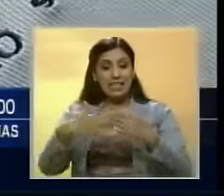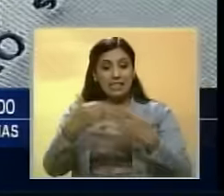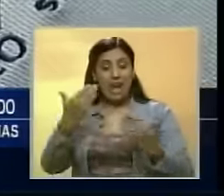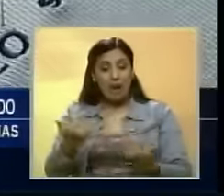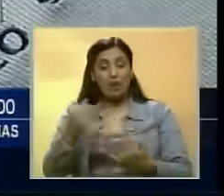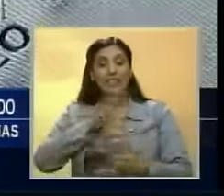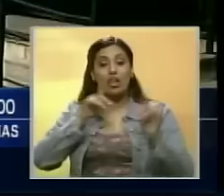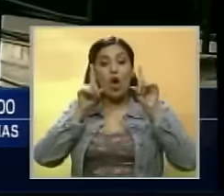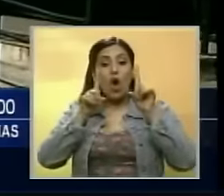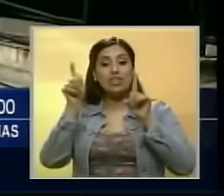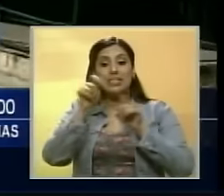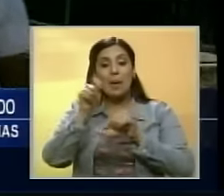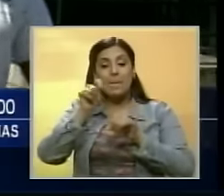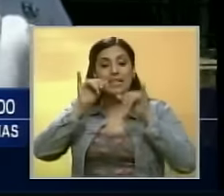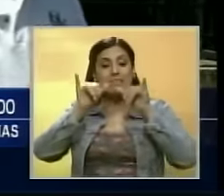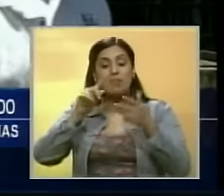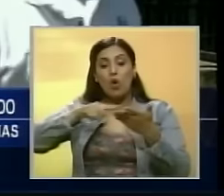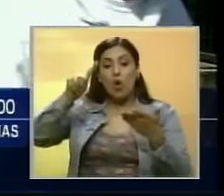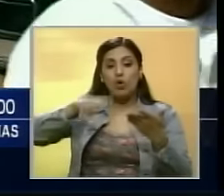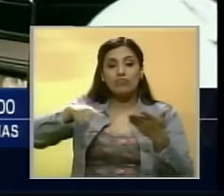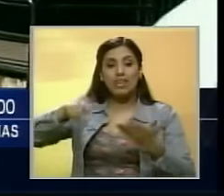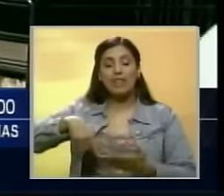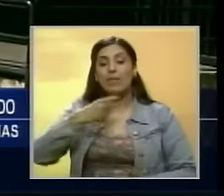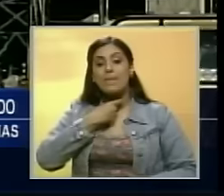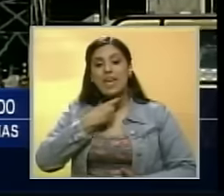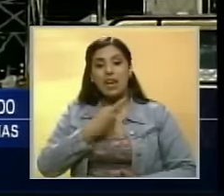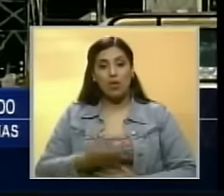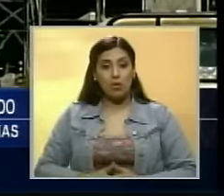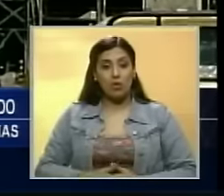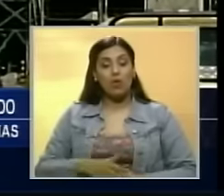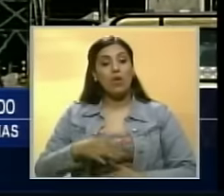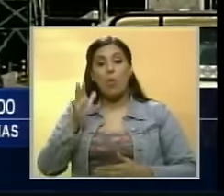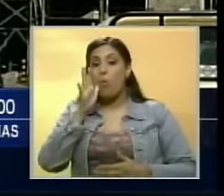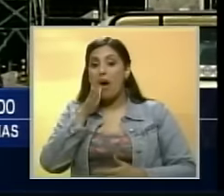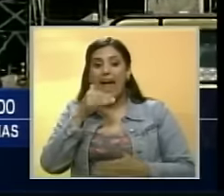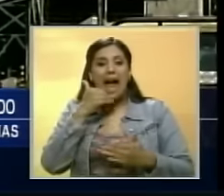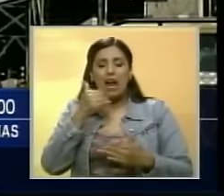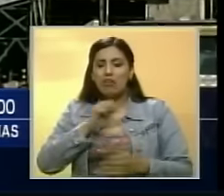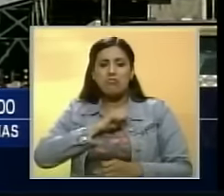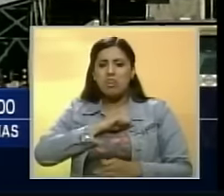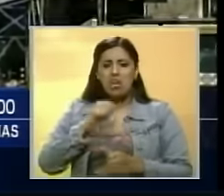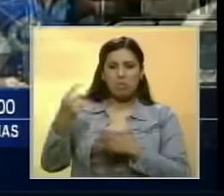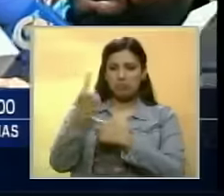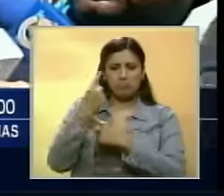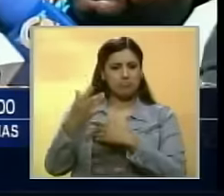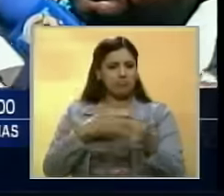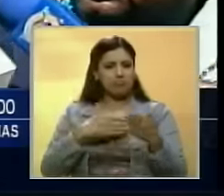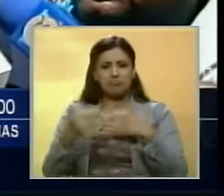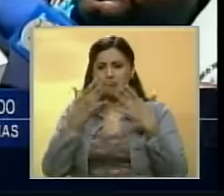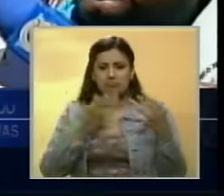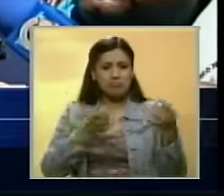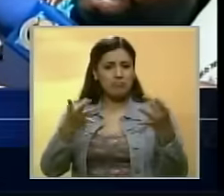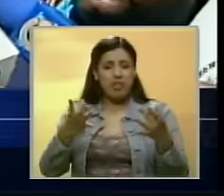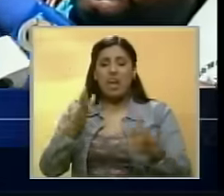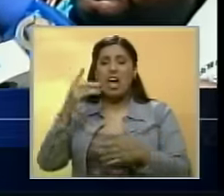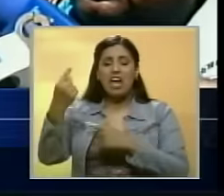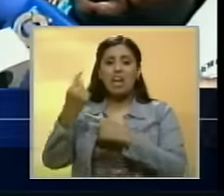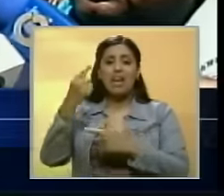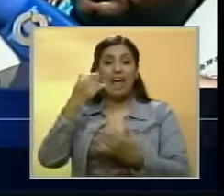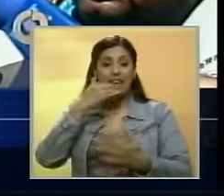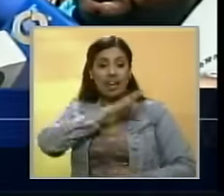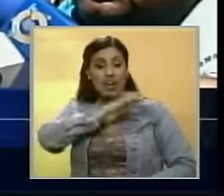tienen 11 meses con la contratación colectiva vencida no tienen miedo a represalias nosotros lo que recibimos allá fue amenaza